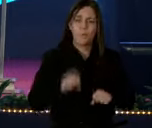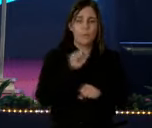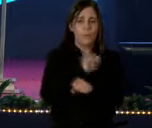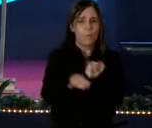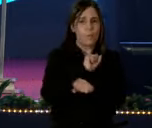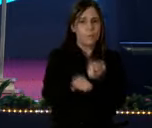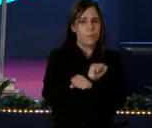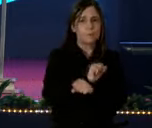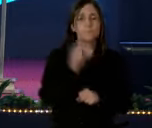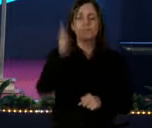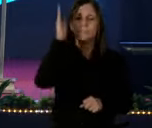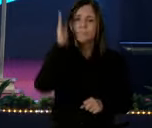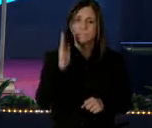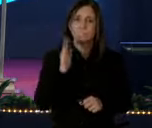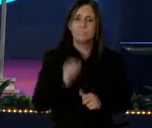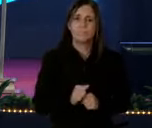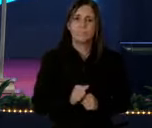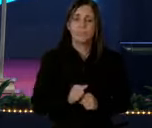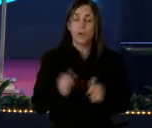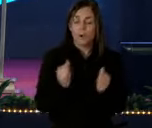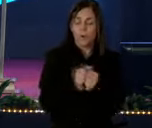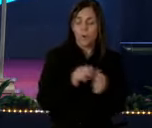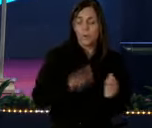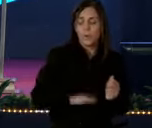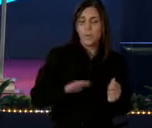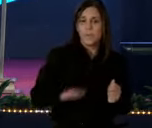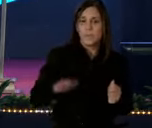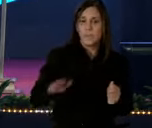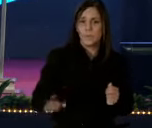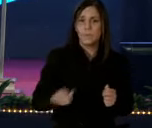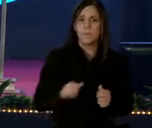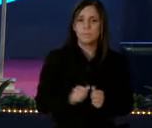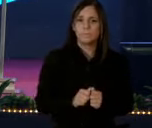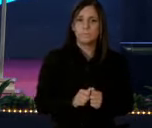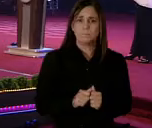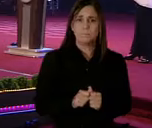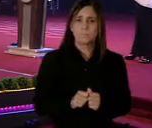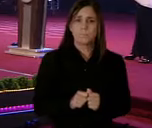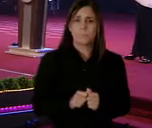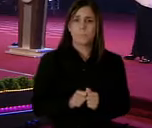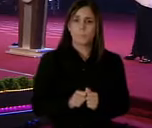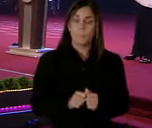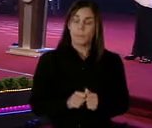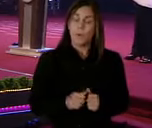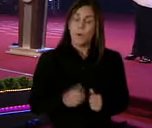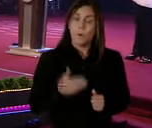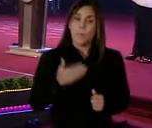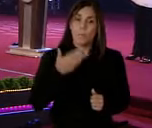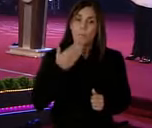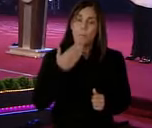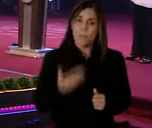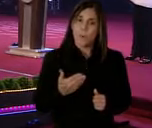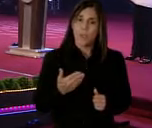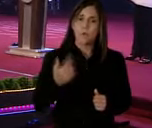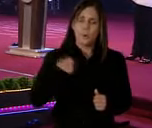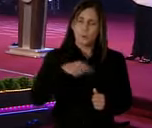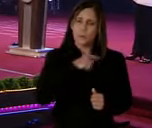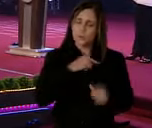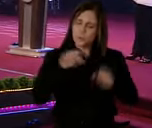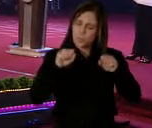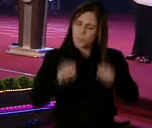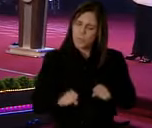niños, que es una de las instituciones que está en crecimiento, y qué bueno es que nosotros podamos tocar los niños, porque si